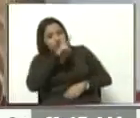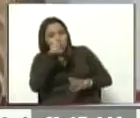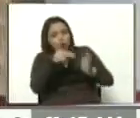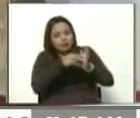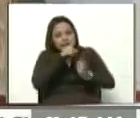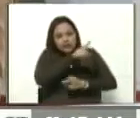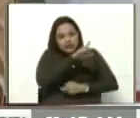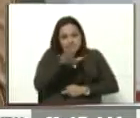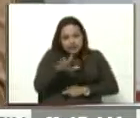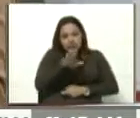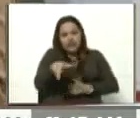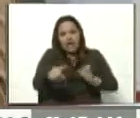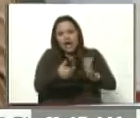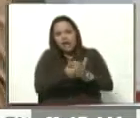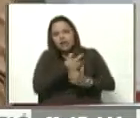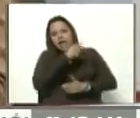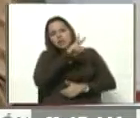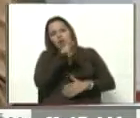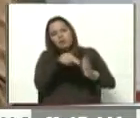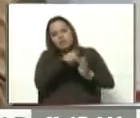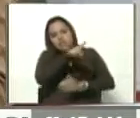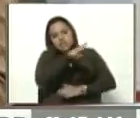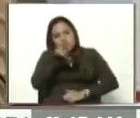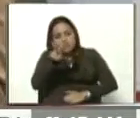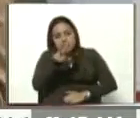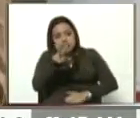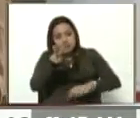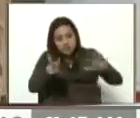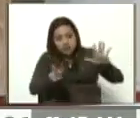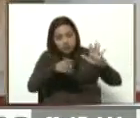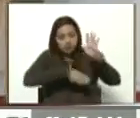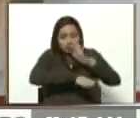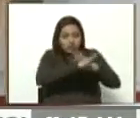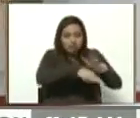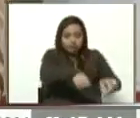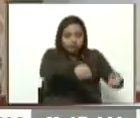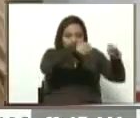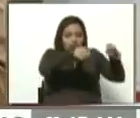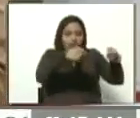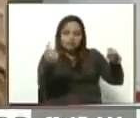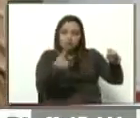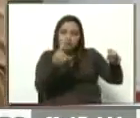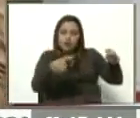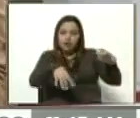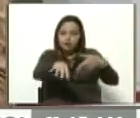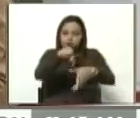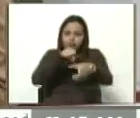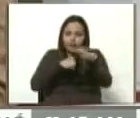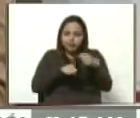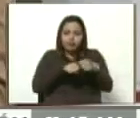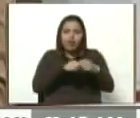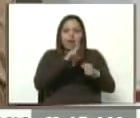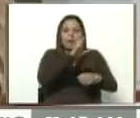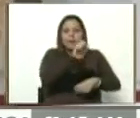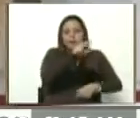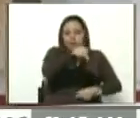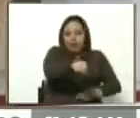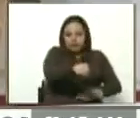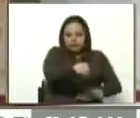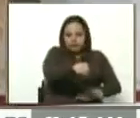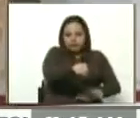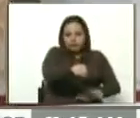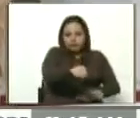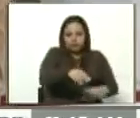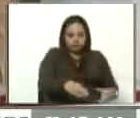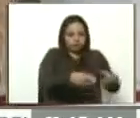16, hasta el 17, tú ibas al supermercado y tenías que consumir harina de maíz precocida, marca harina pan. Hoy en